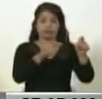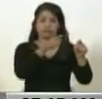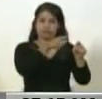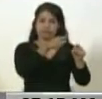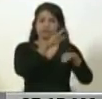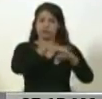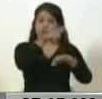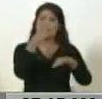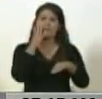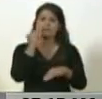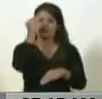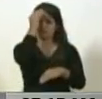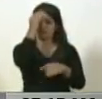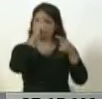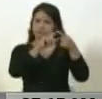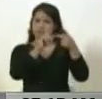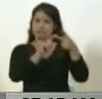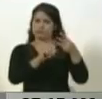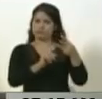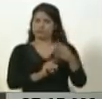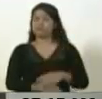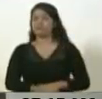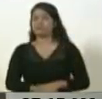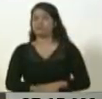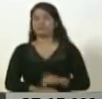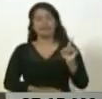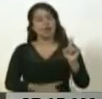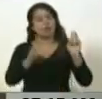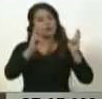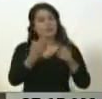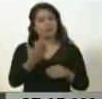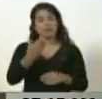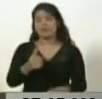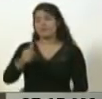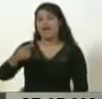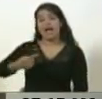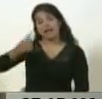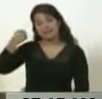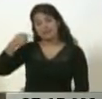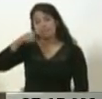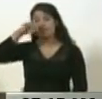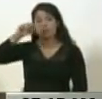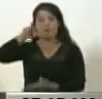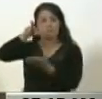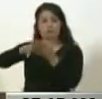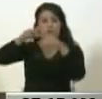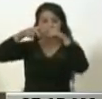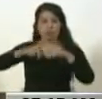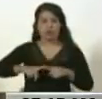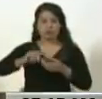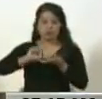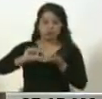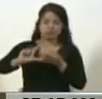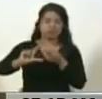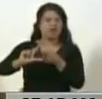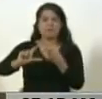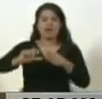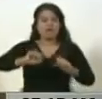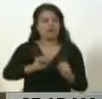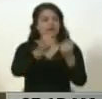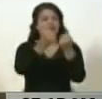productividad. Y ayer se aprobaron unos recursos para un fondo de fortalecimiento de este Consejo Nacional de la Economía Productiva, que van